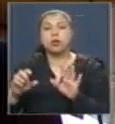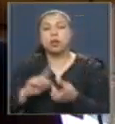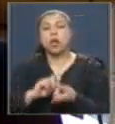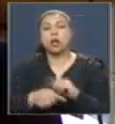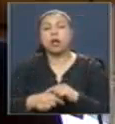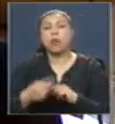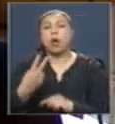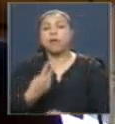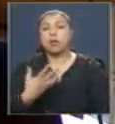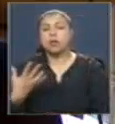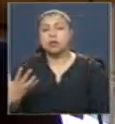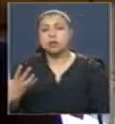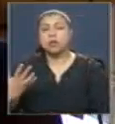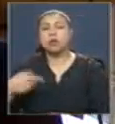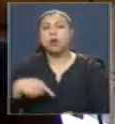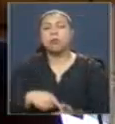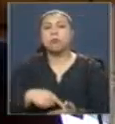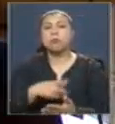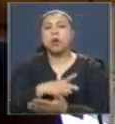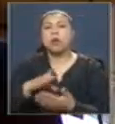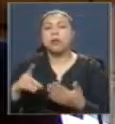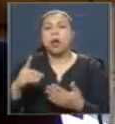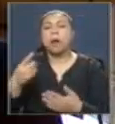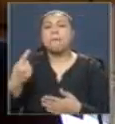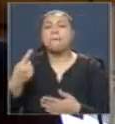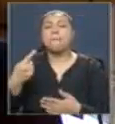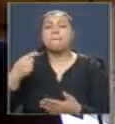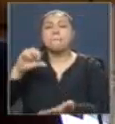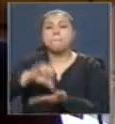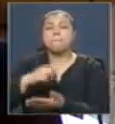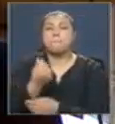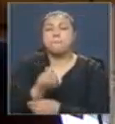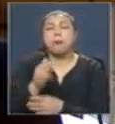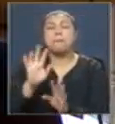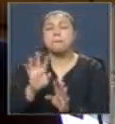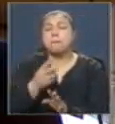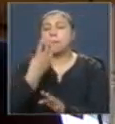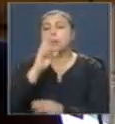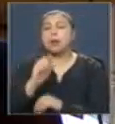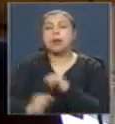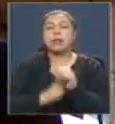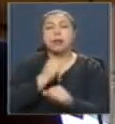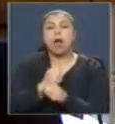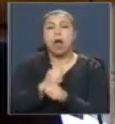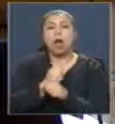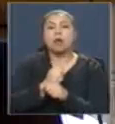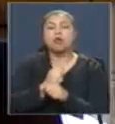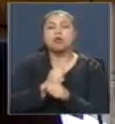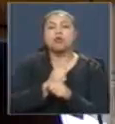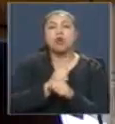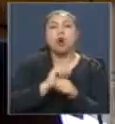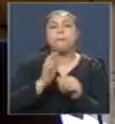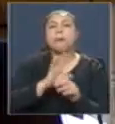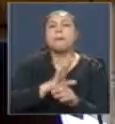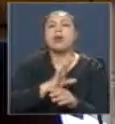25.000 dólares per cápita. Es decir, en casi 30 años se ha multiplicado un